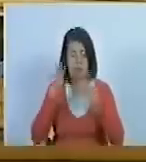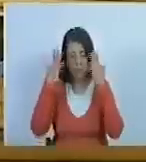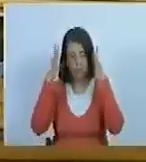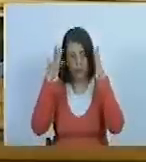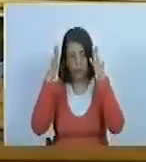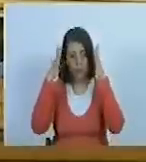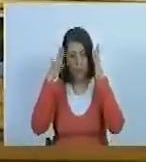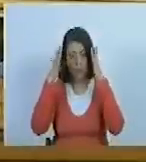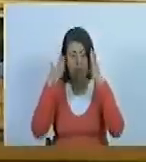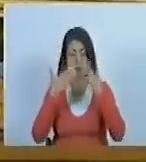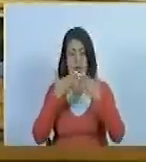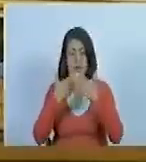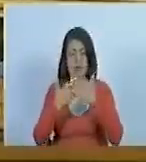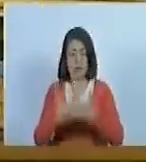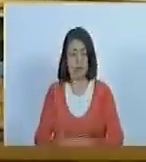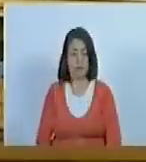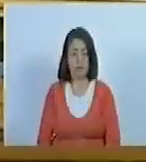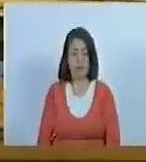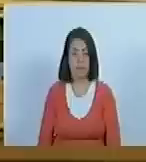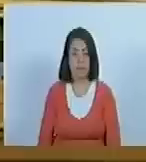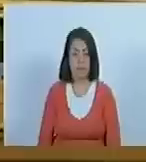Muchas gracias, diputado.